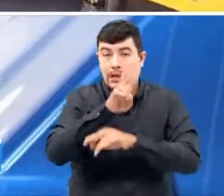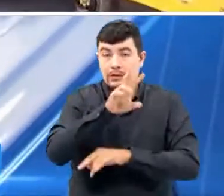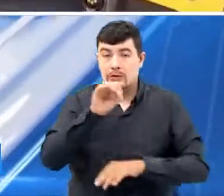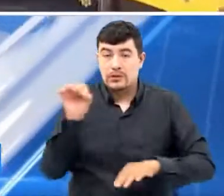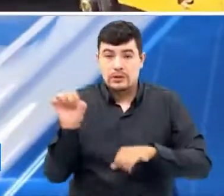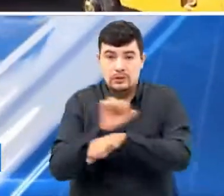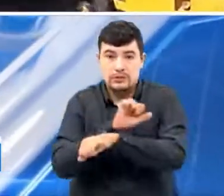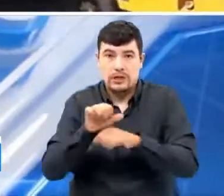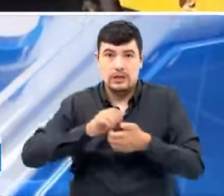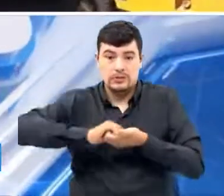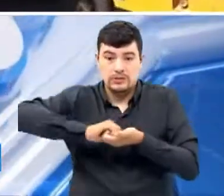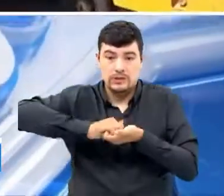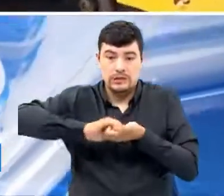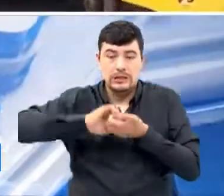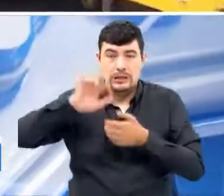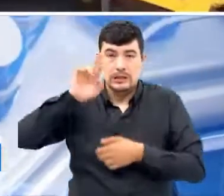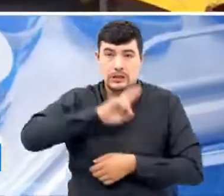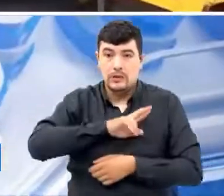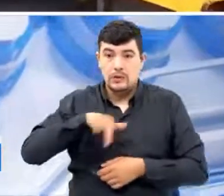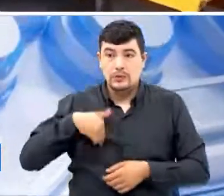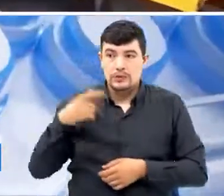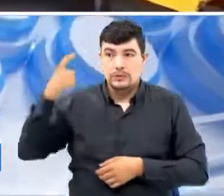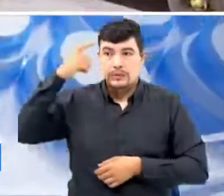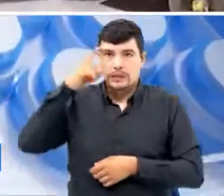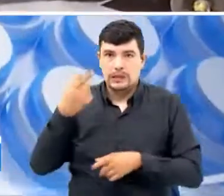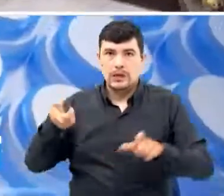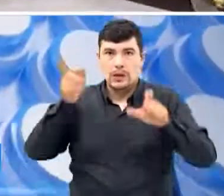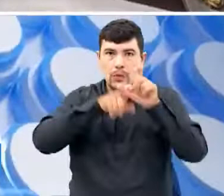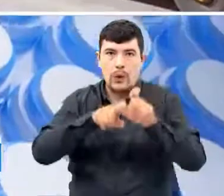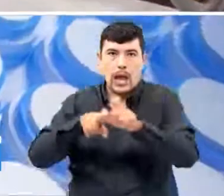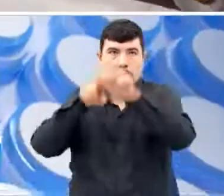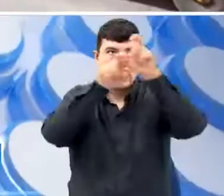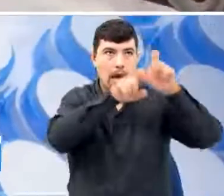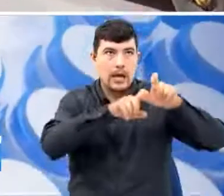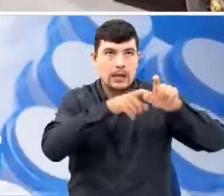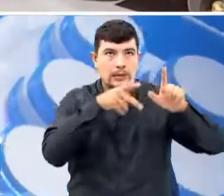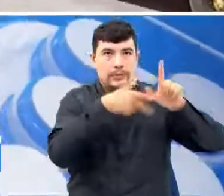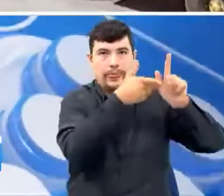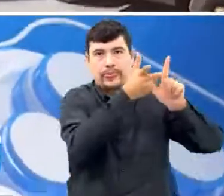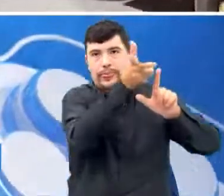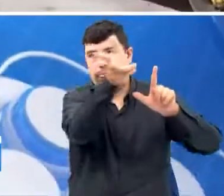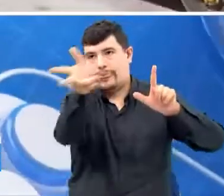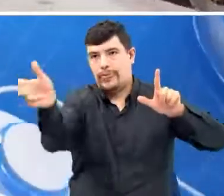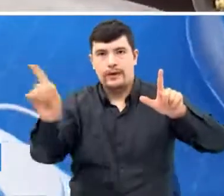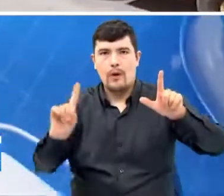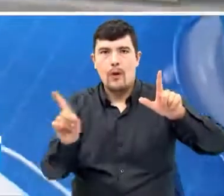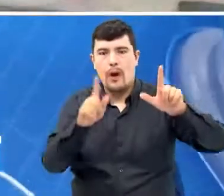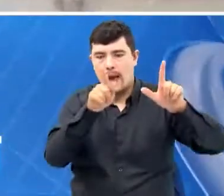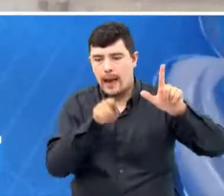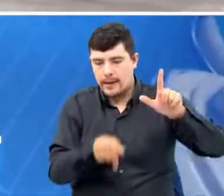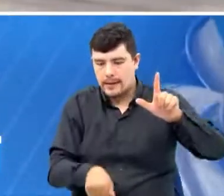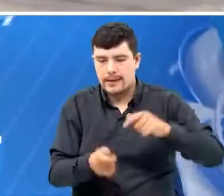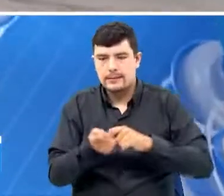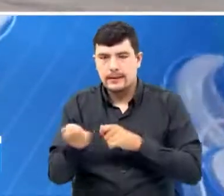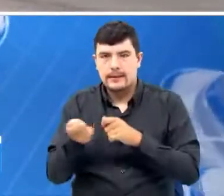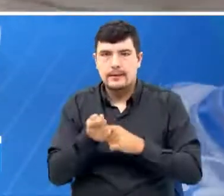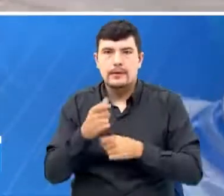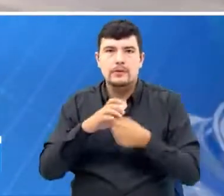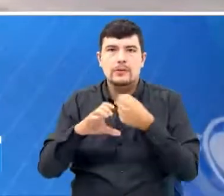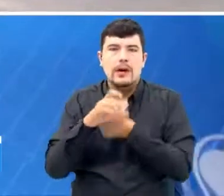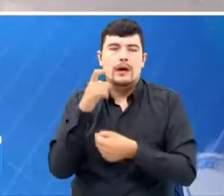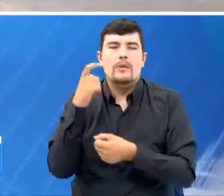que aspirábamos traer desde La Guajira y que pasaran por acá, por nuestra frontera. Hemos